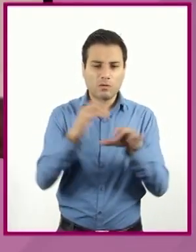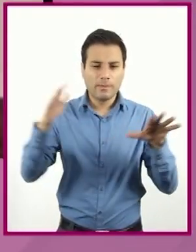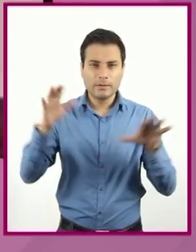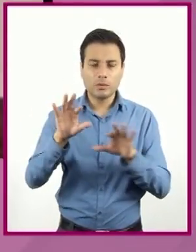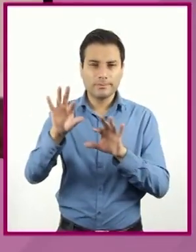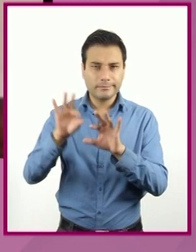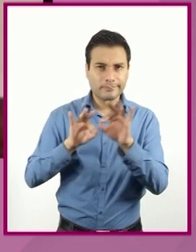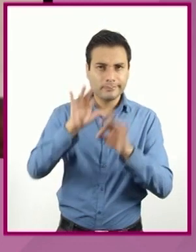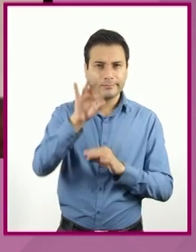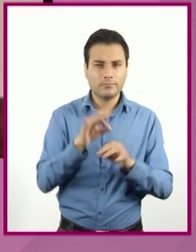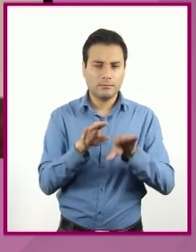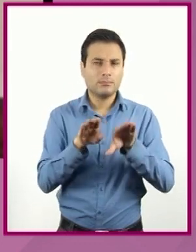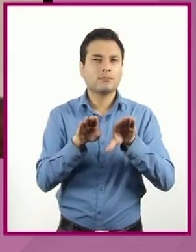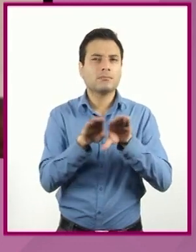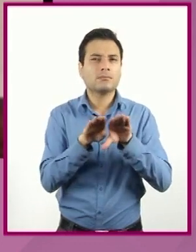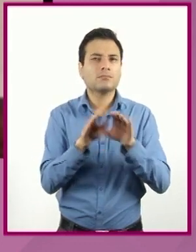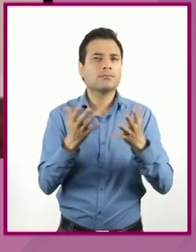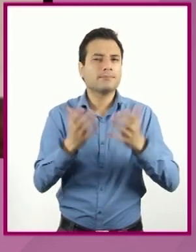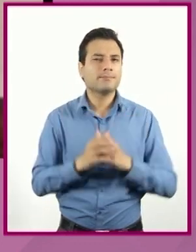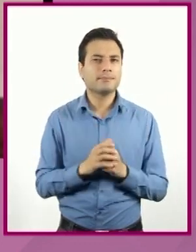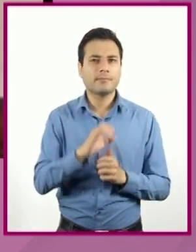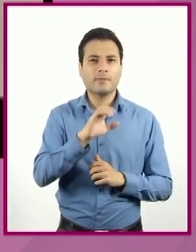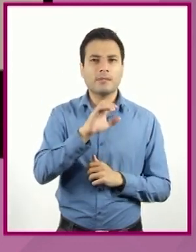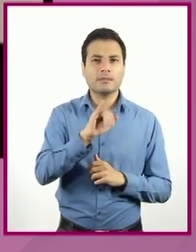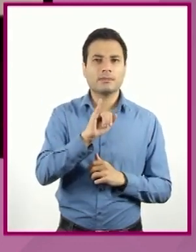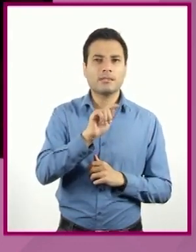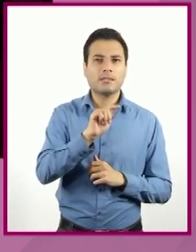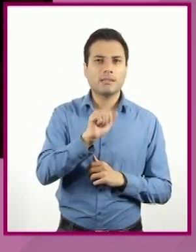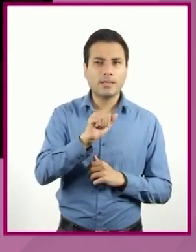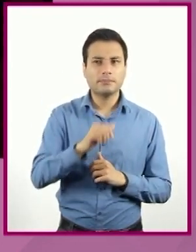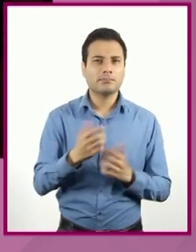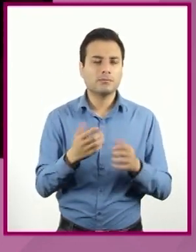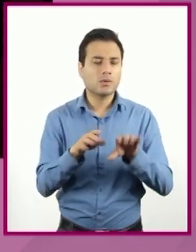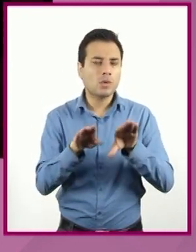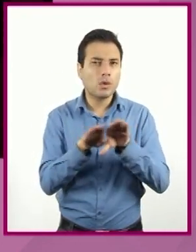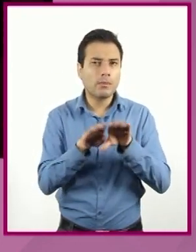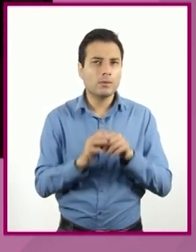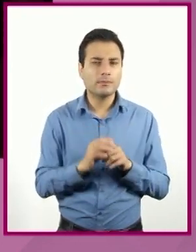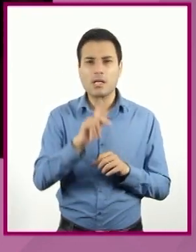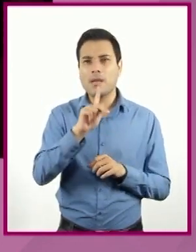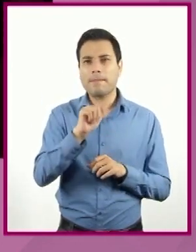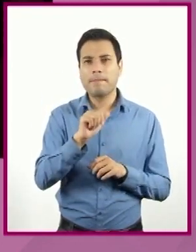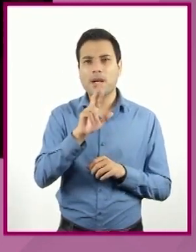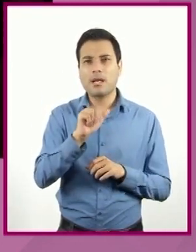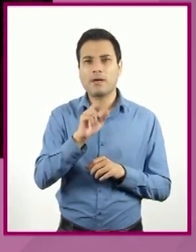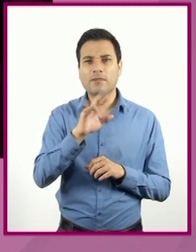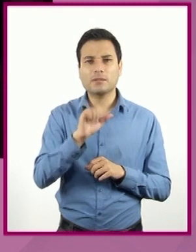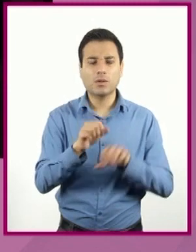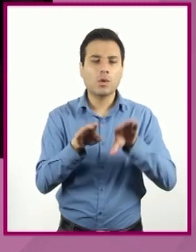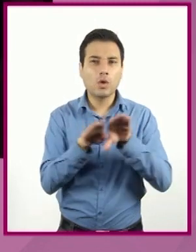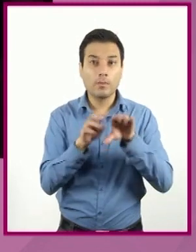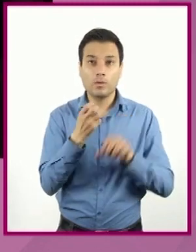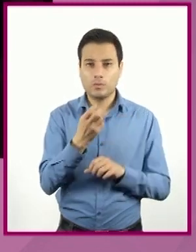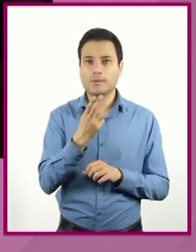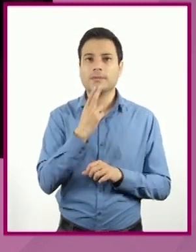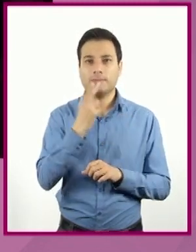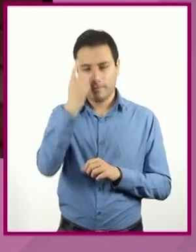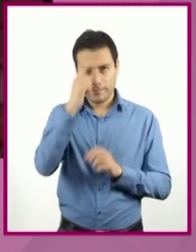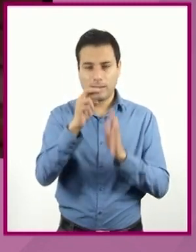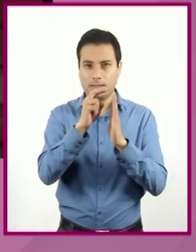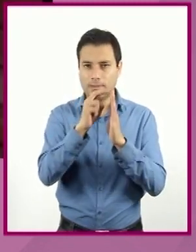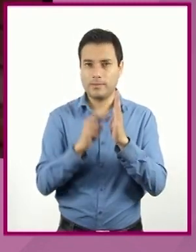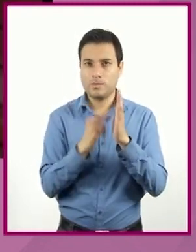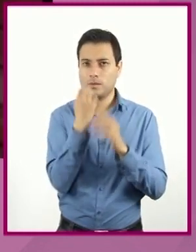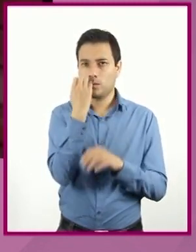fuentes consultadas usando citas y paráfrasis. Y nos servirá para establecer el reglamento escolar. Ha